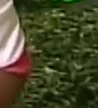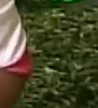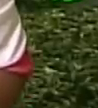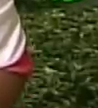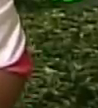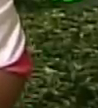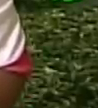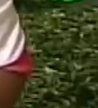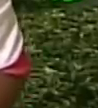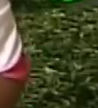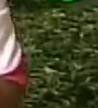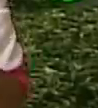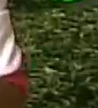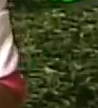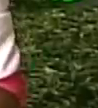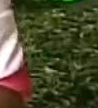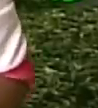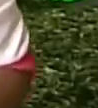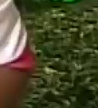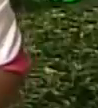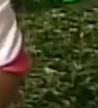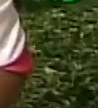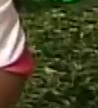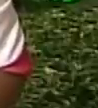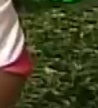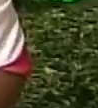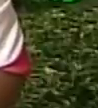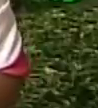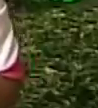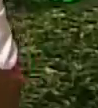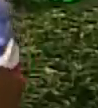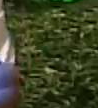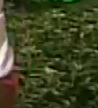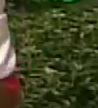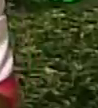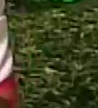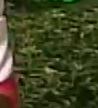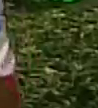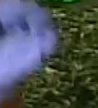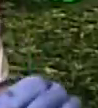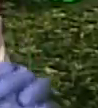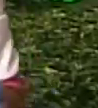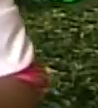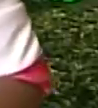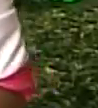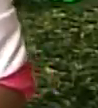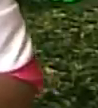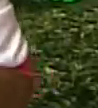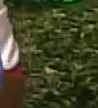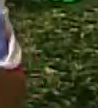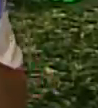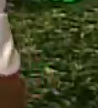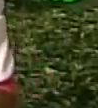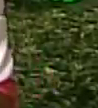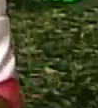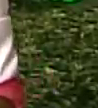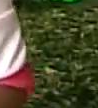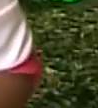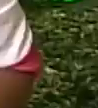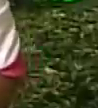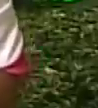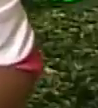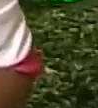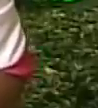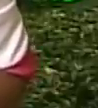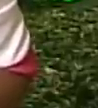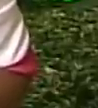también con los pueblos del Caribe. Hoy se ha hecho una donación de pruebas rápidas y de pruebas PCR. Daba cuenta de más de 500.000